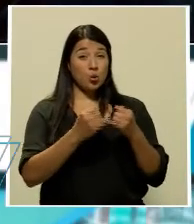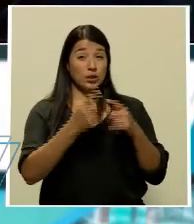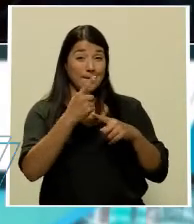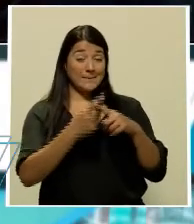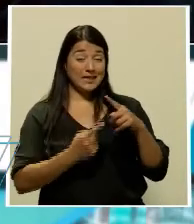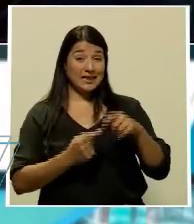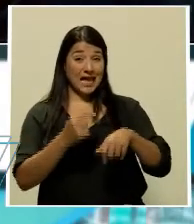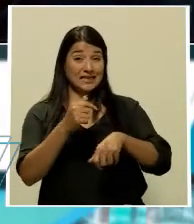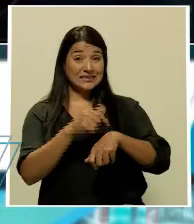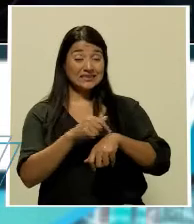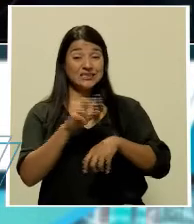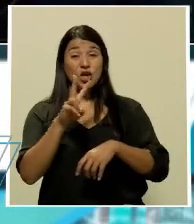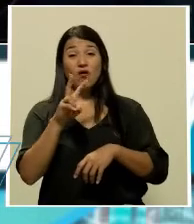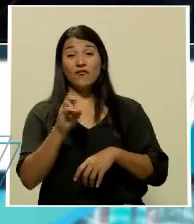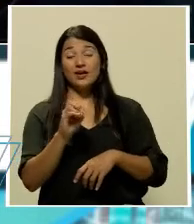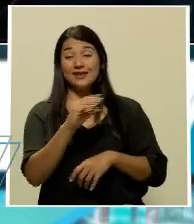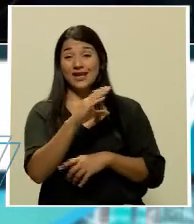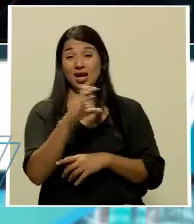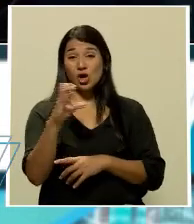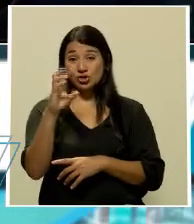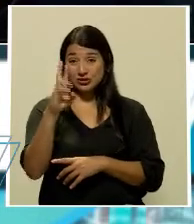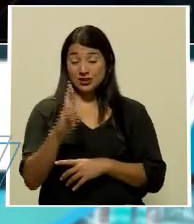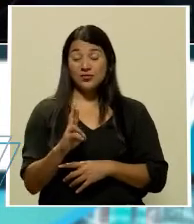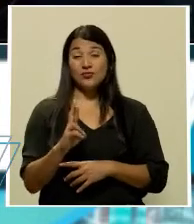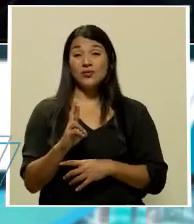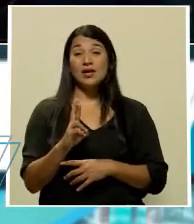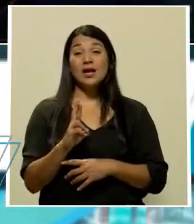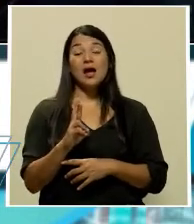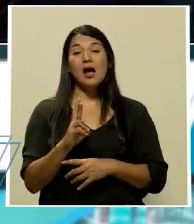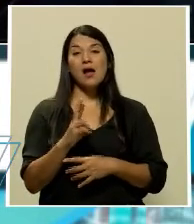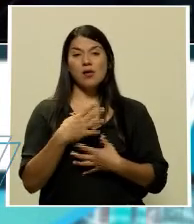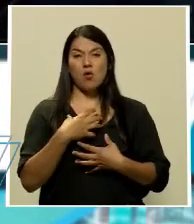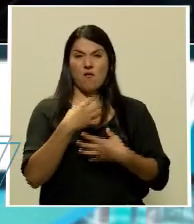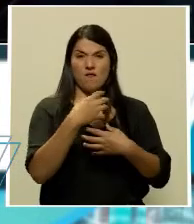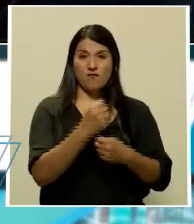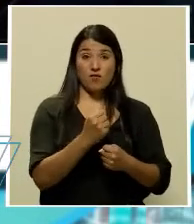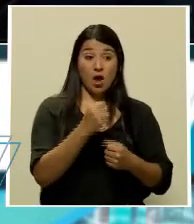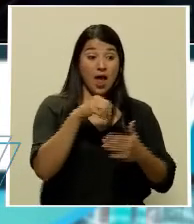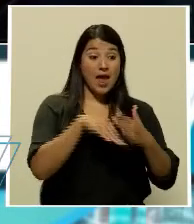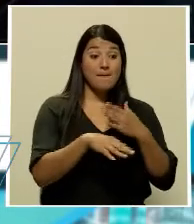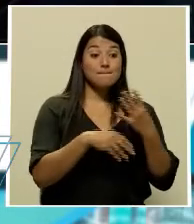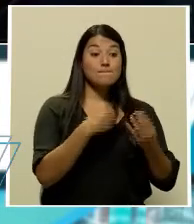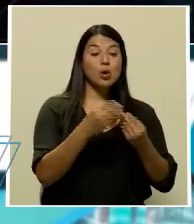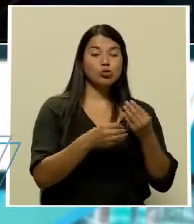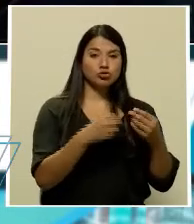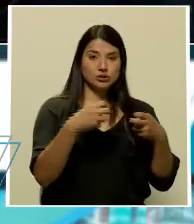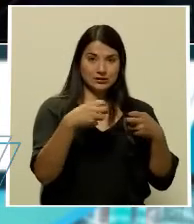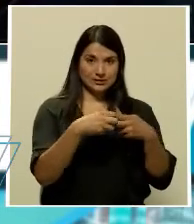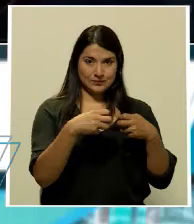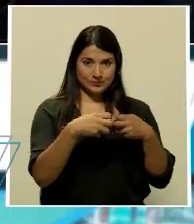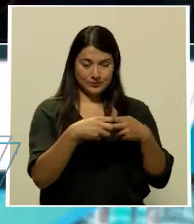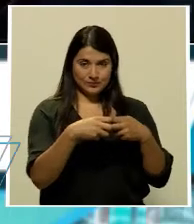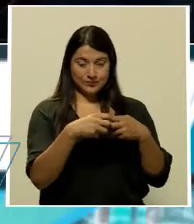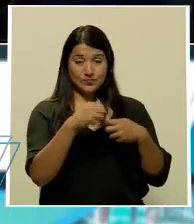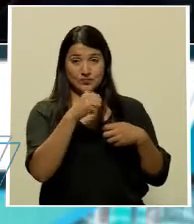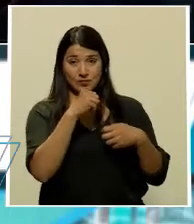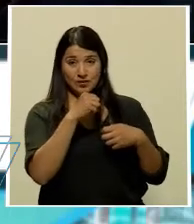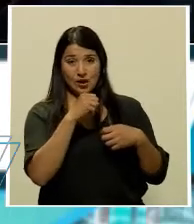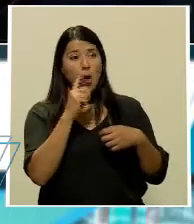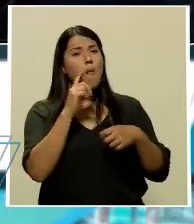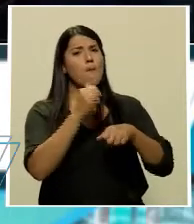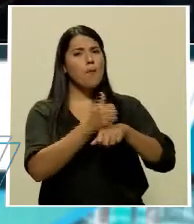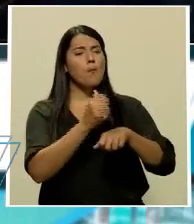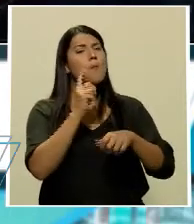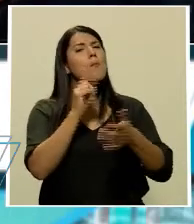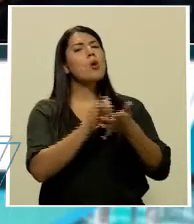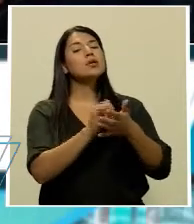del siglo XX, Costa Rica apostó por el modelo de generación hidroeléctrica. De ahí sale el sueño de